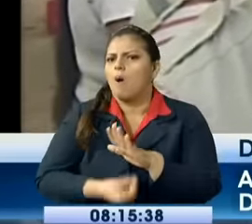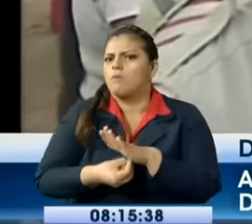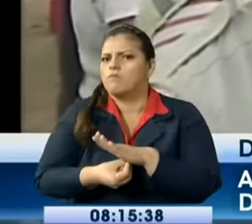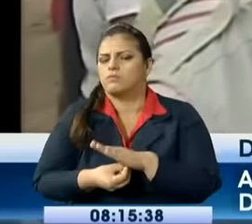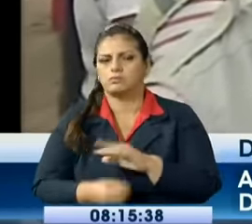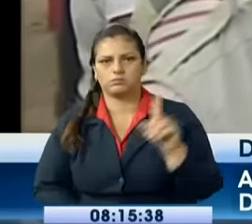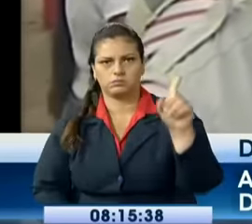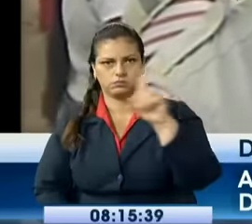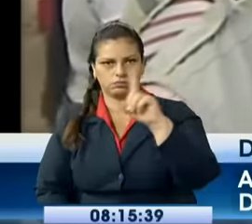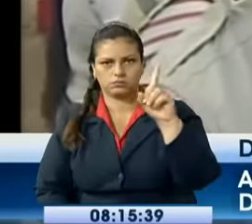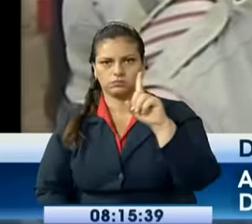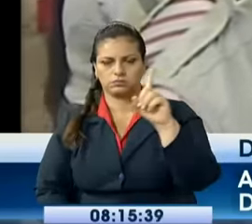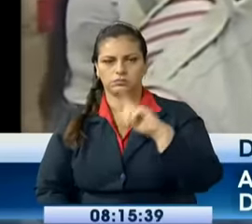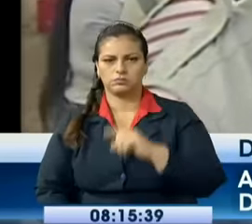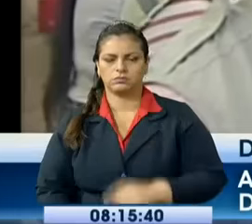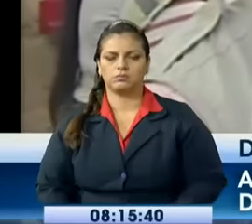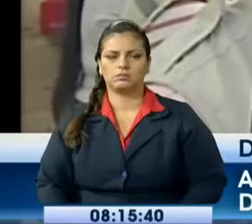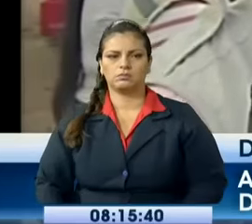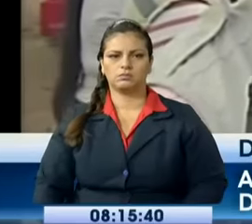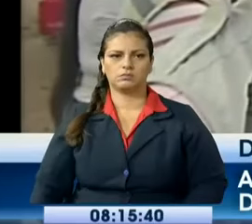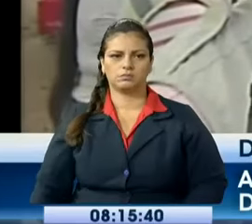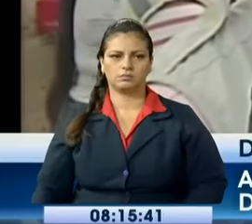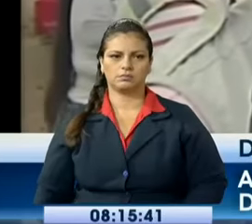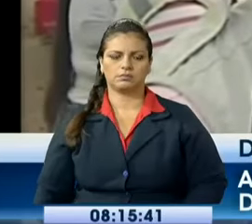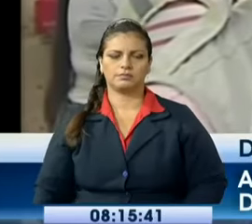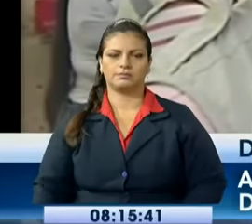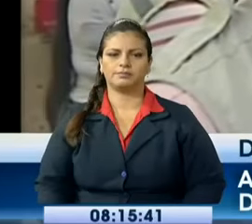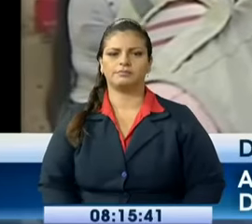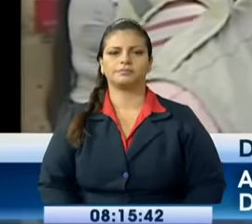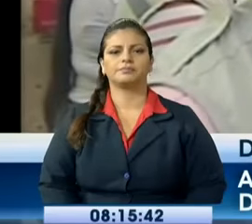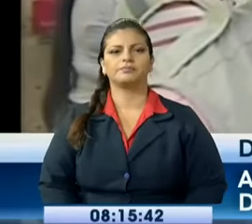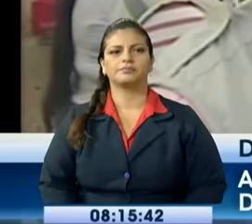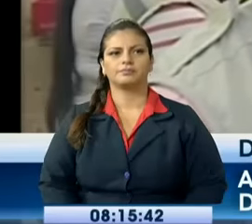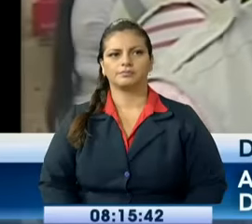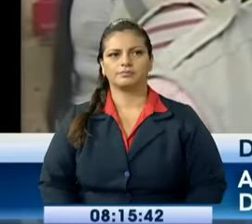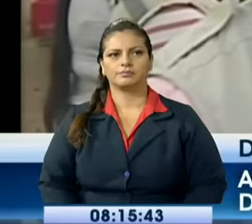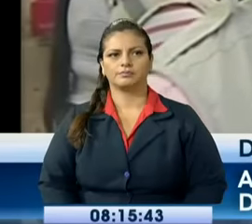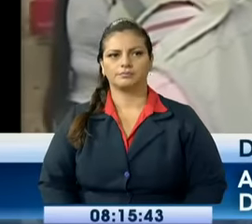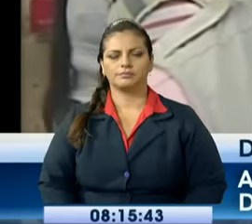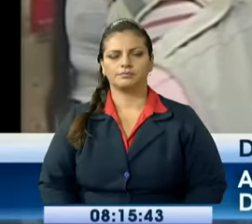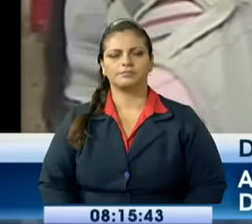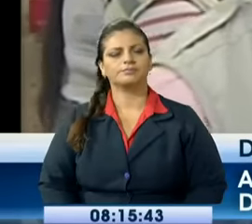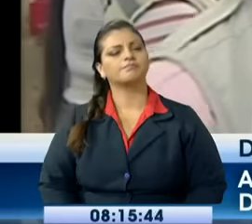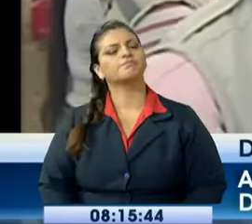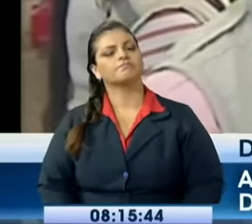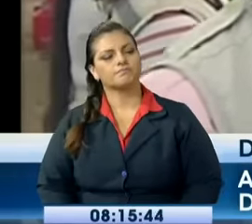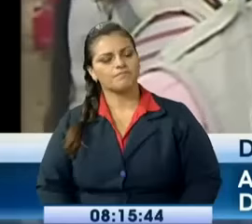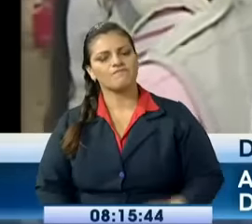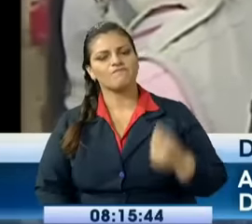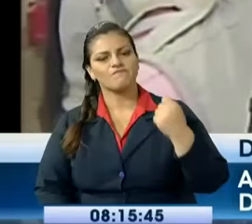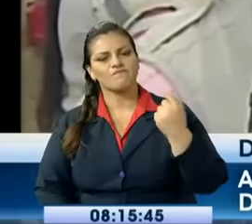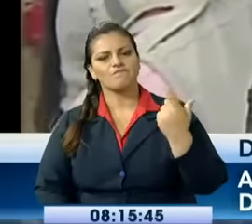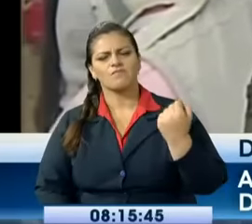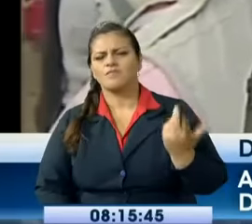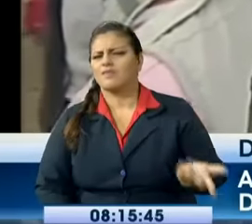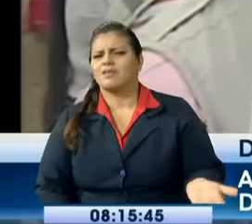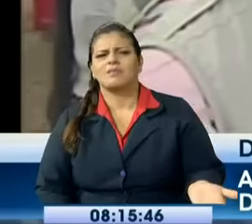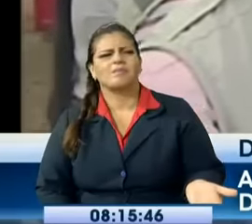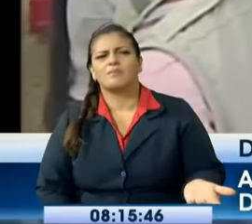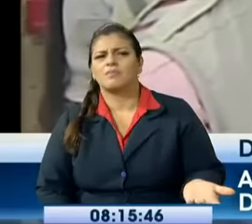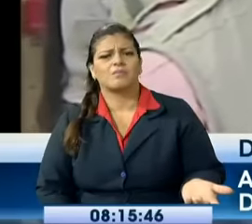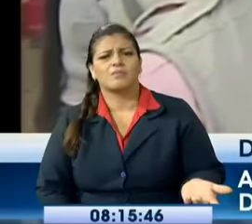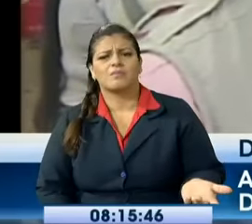y todo lo que es mercado y afluencia de la ciudadanía en general. Es que, abogado, no hay razón, motivo, excusa